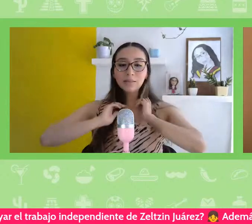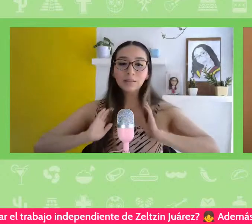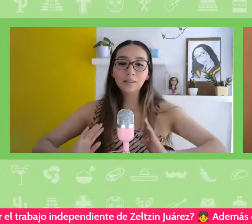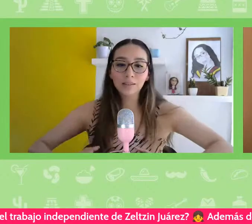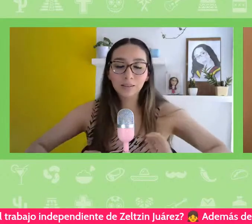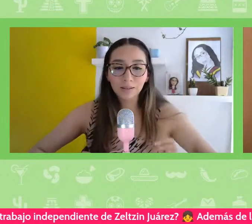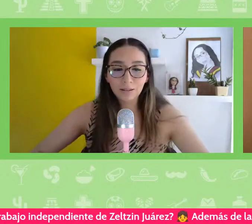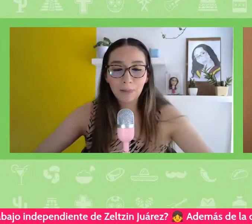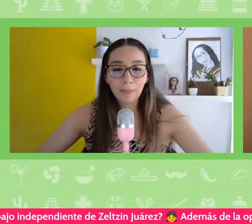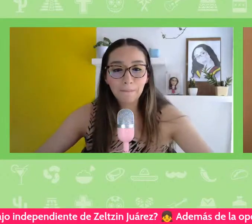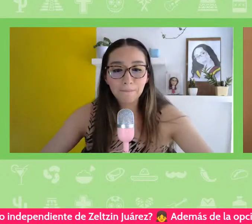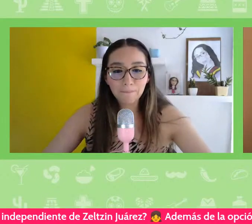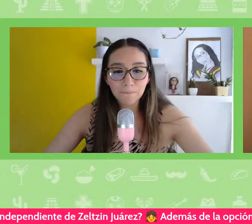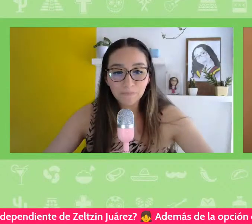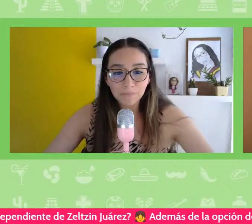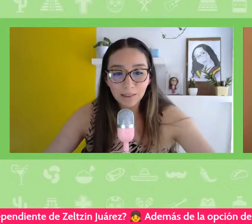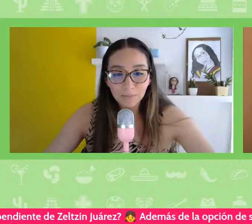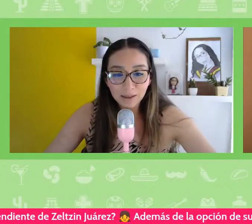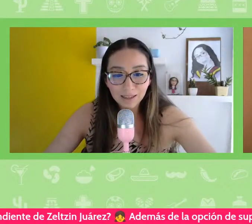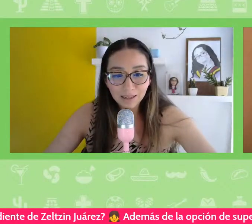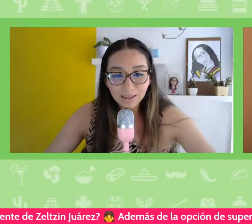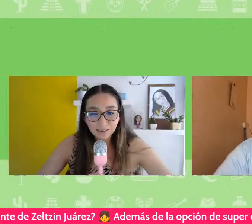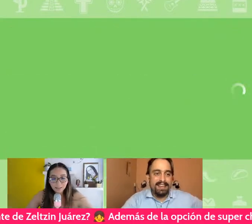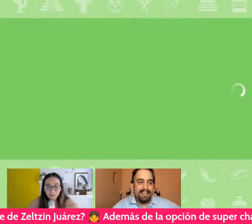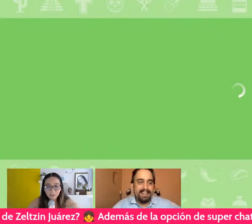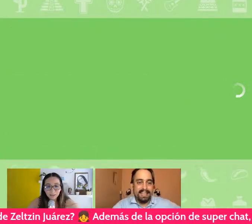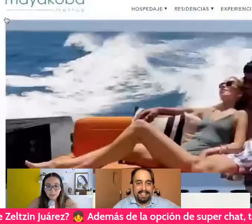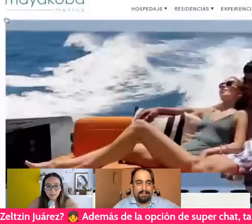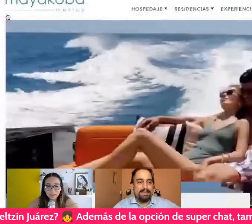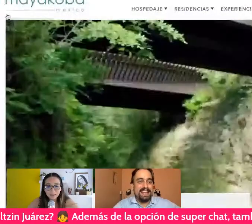esta es la página